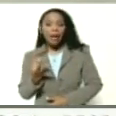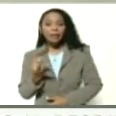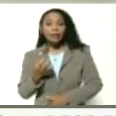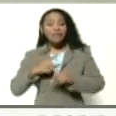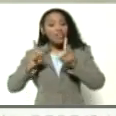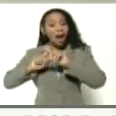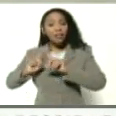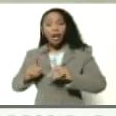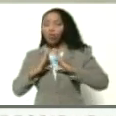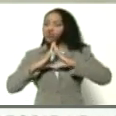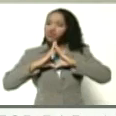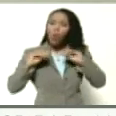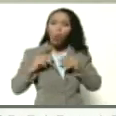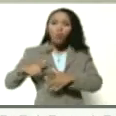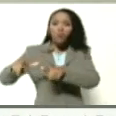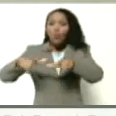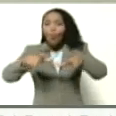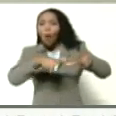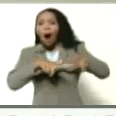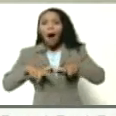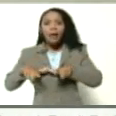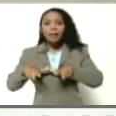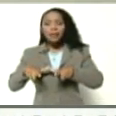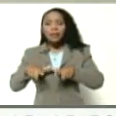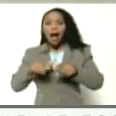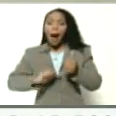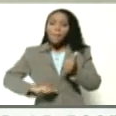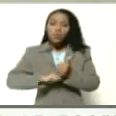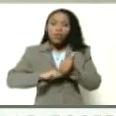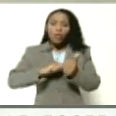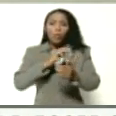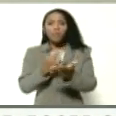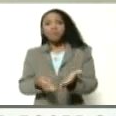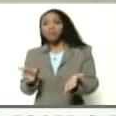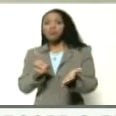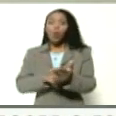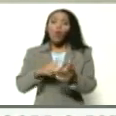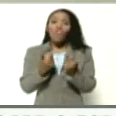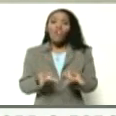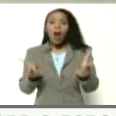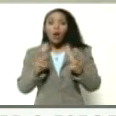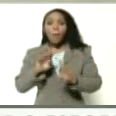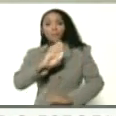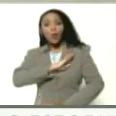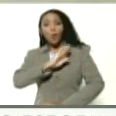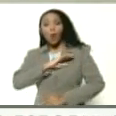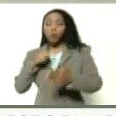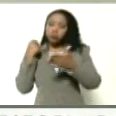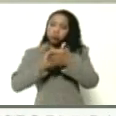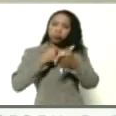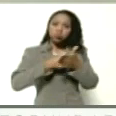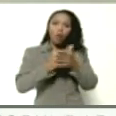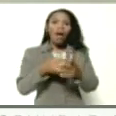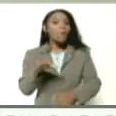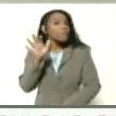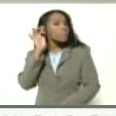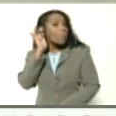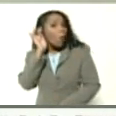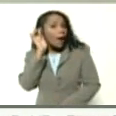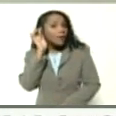desde todas las regiones, potenciando aún más los valores propios de las luchas feministas